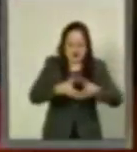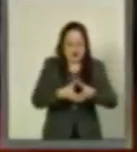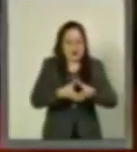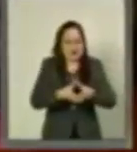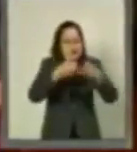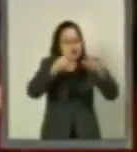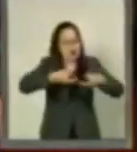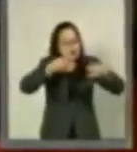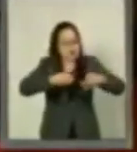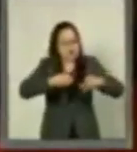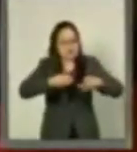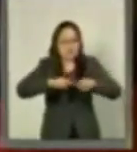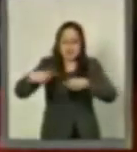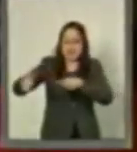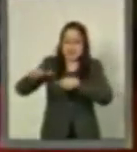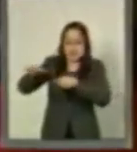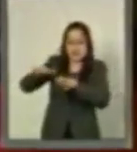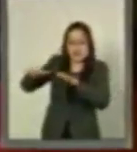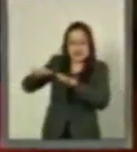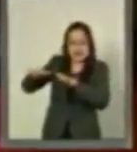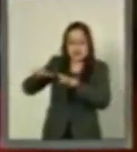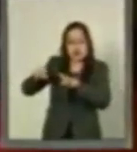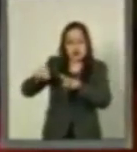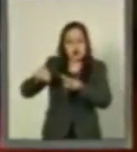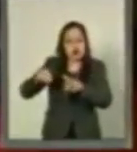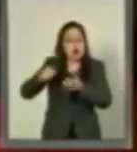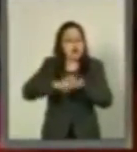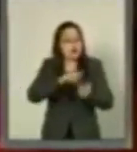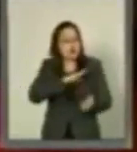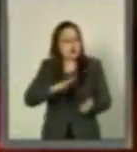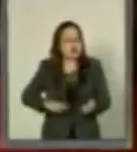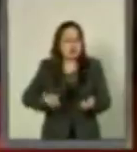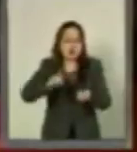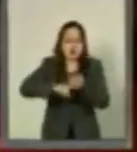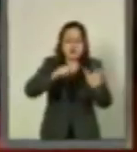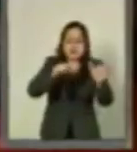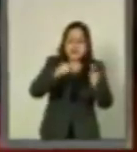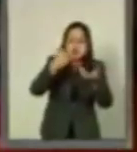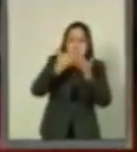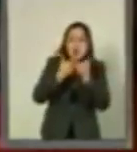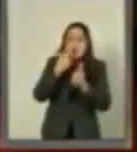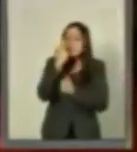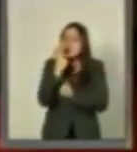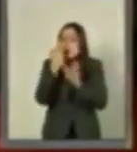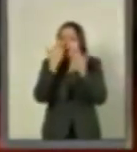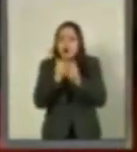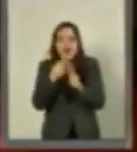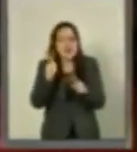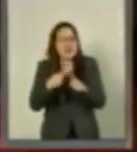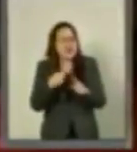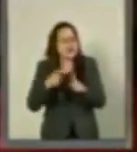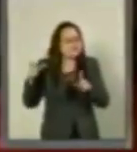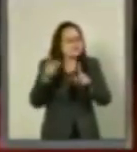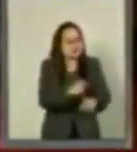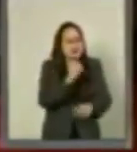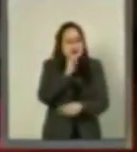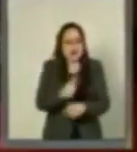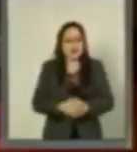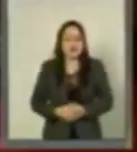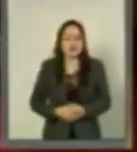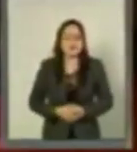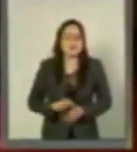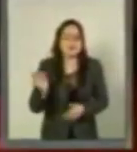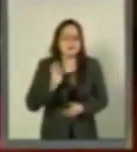reitero, 600 no, hay 600 municipios que no tienen un solo policía, que no tienen una sola corporación, darles